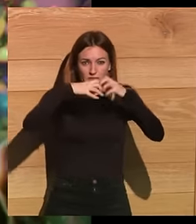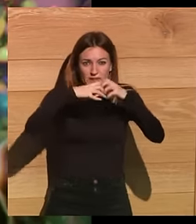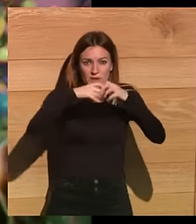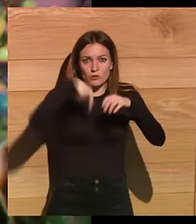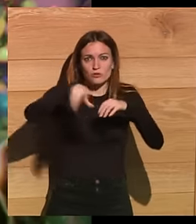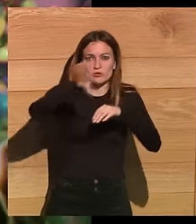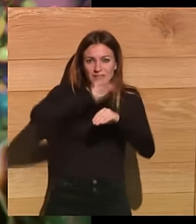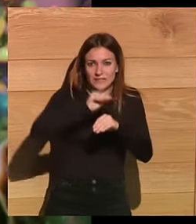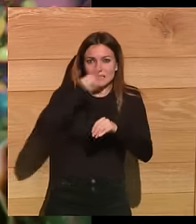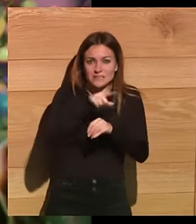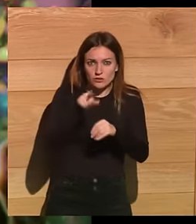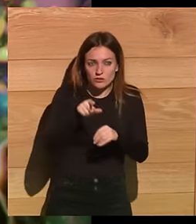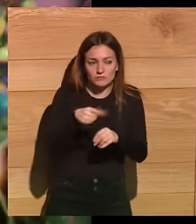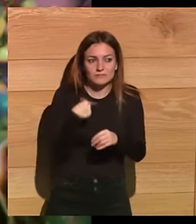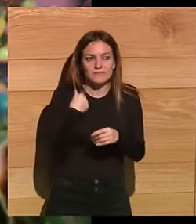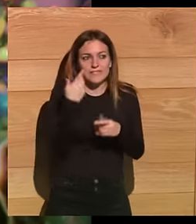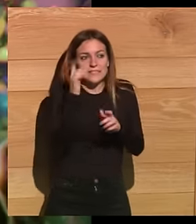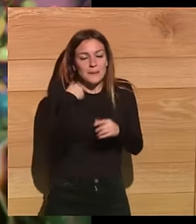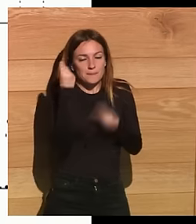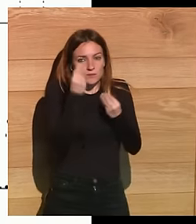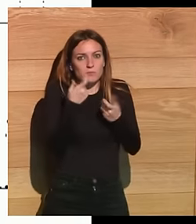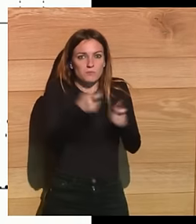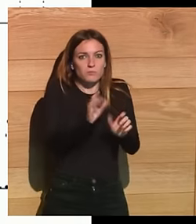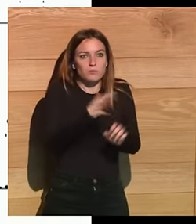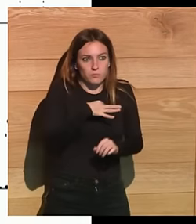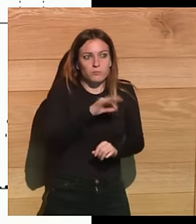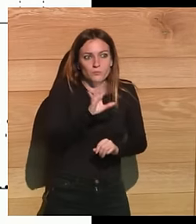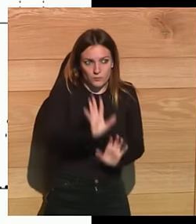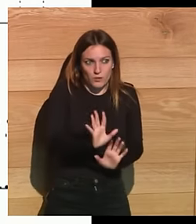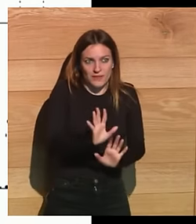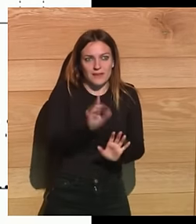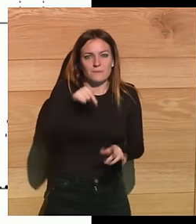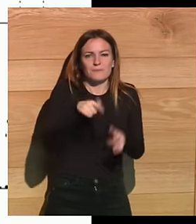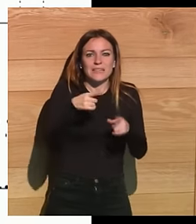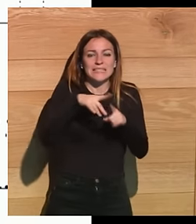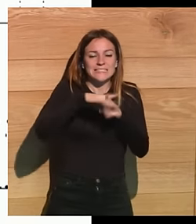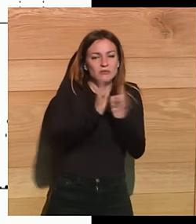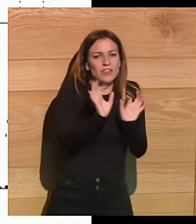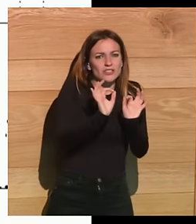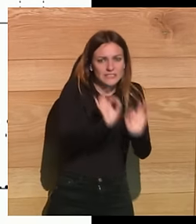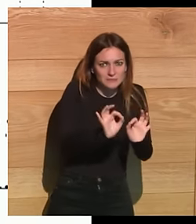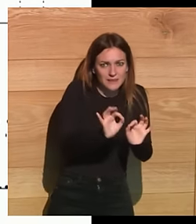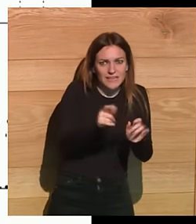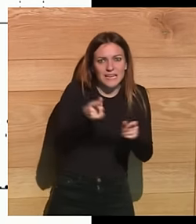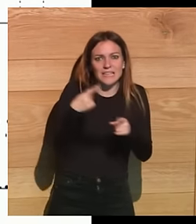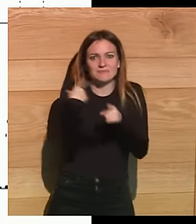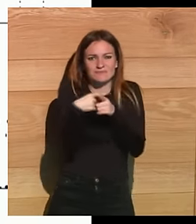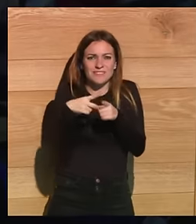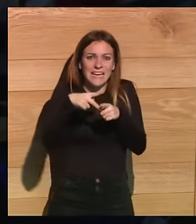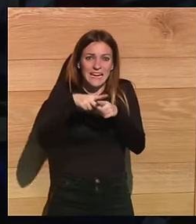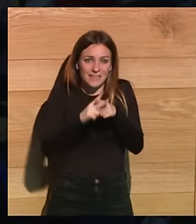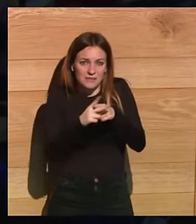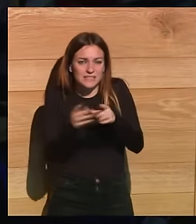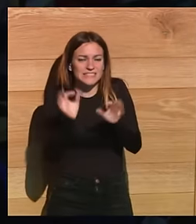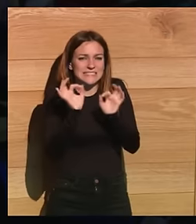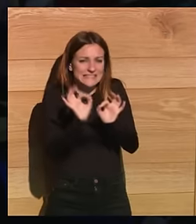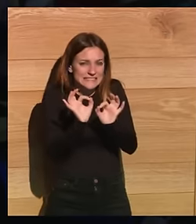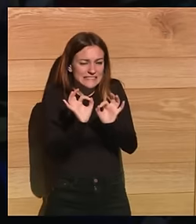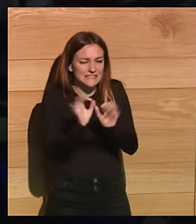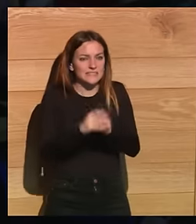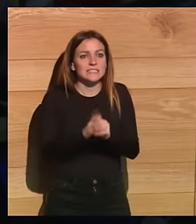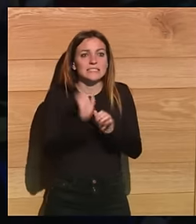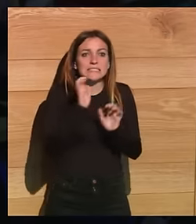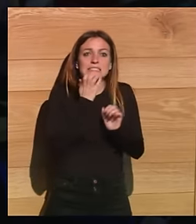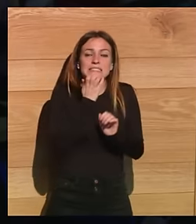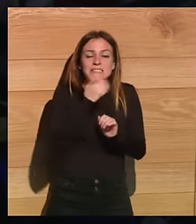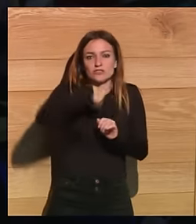parte sí, en unas condiciones muy especiales, con unos electrodos muy especiales, si los insertamos dentro